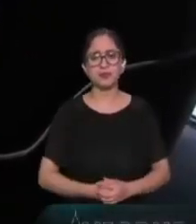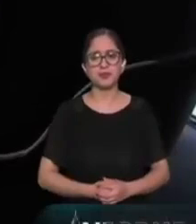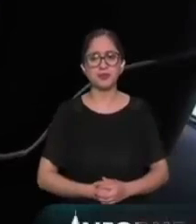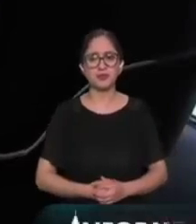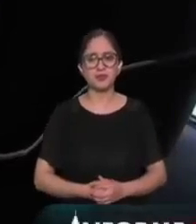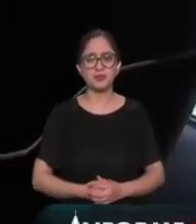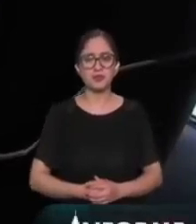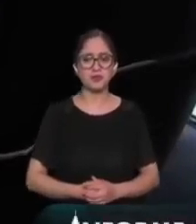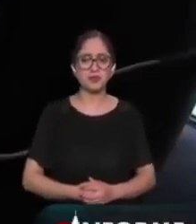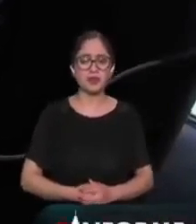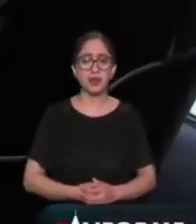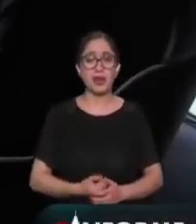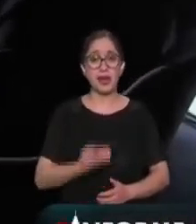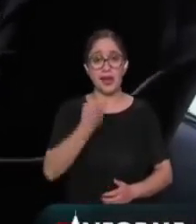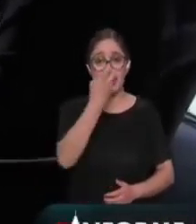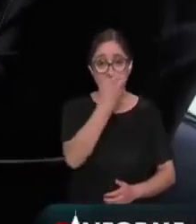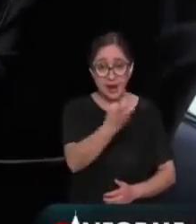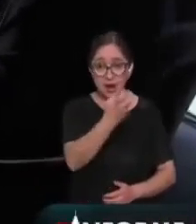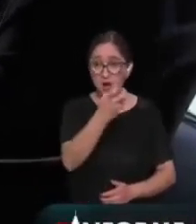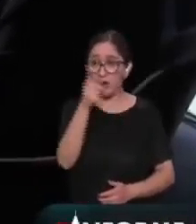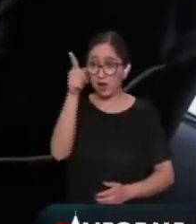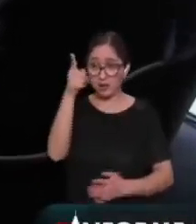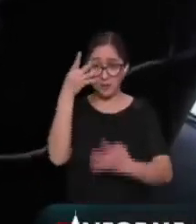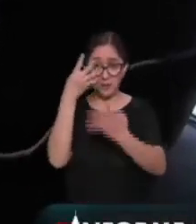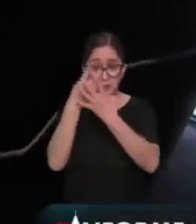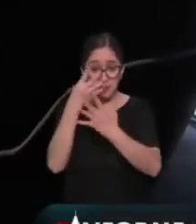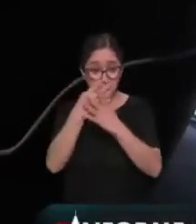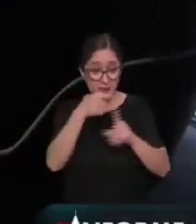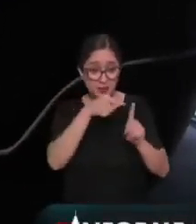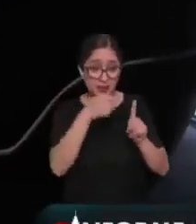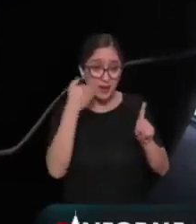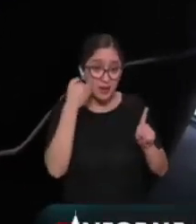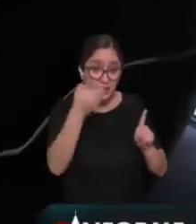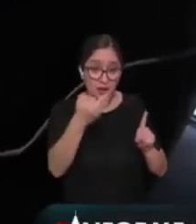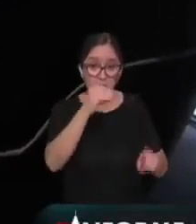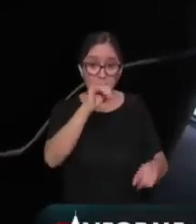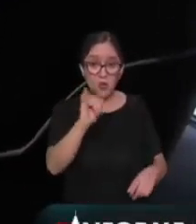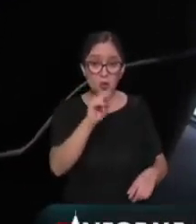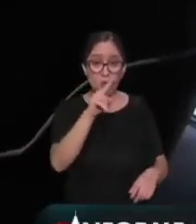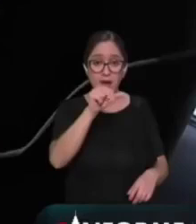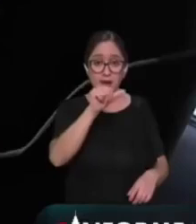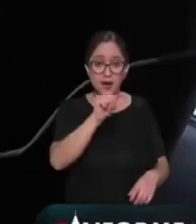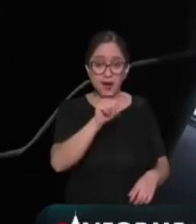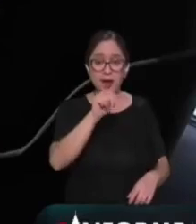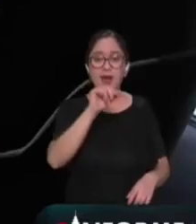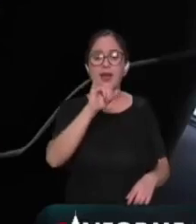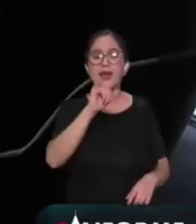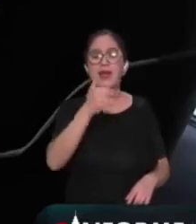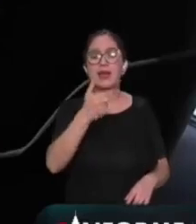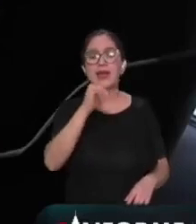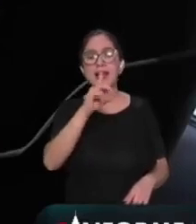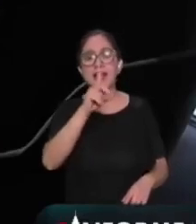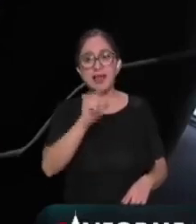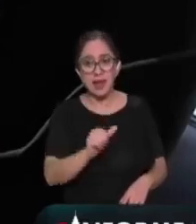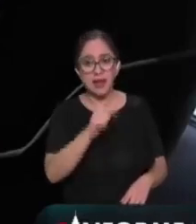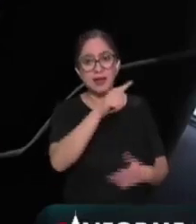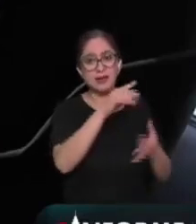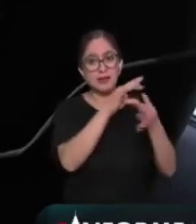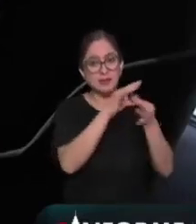está sostenido sobre ese testimonio. Sobre ese testimonio de Juana Hilda. Le ponían lo que narra Juana Hilda,